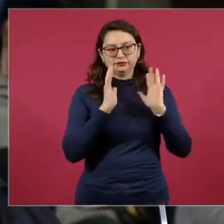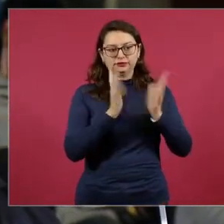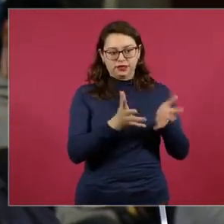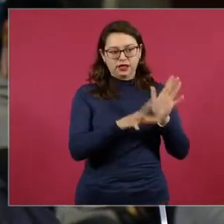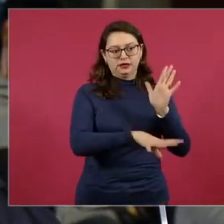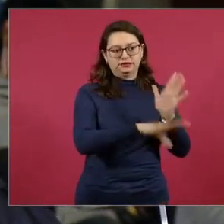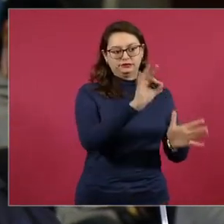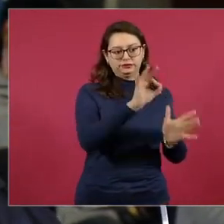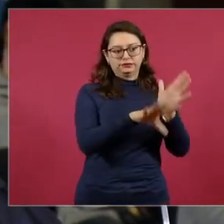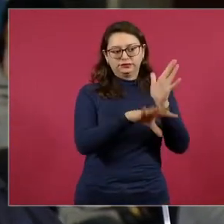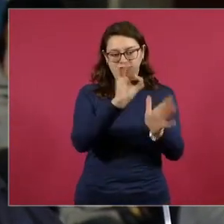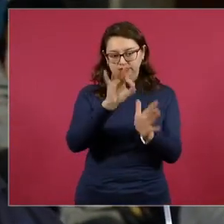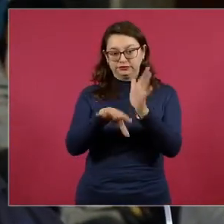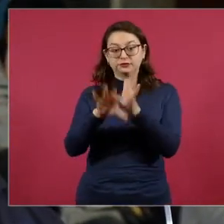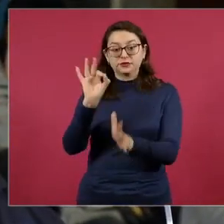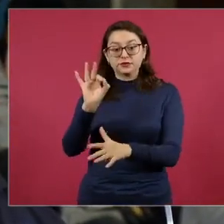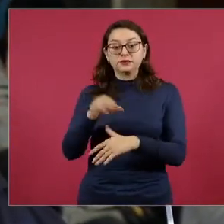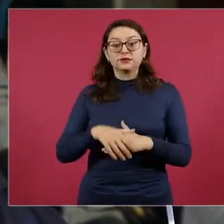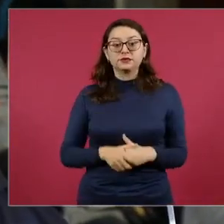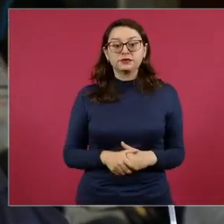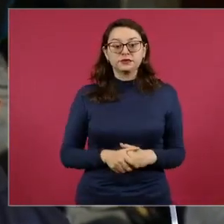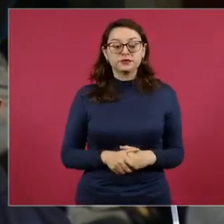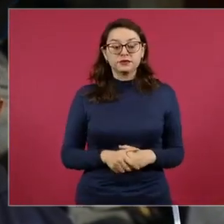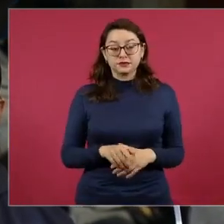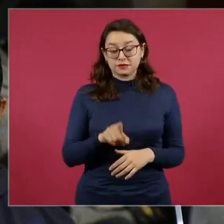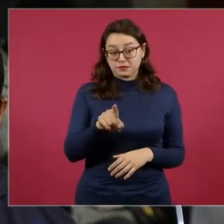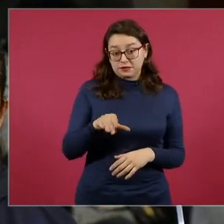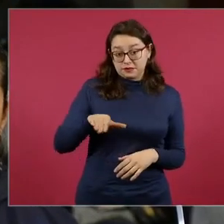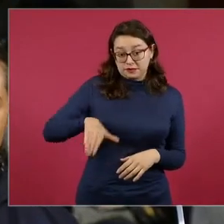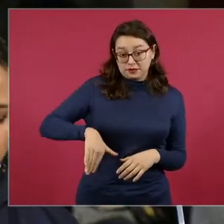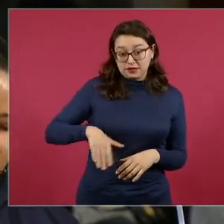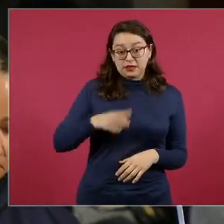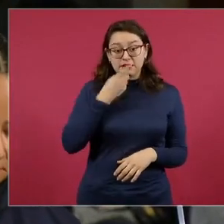usted ahorita acaba de decir, secretaria,